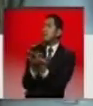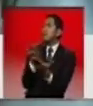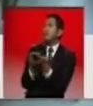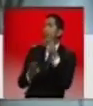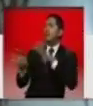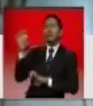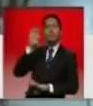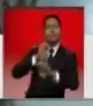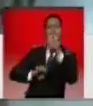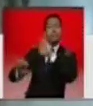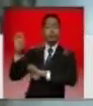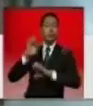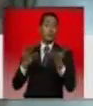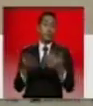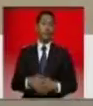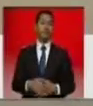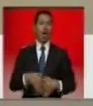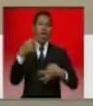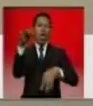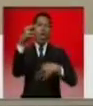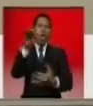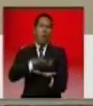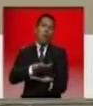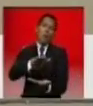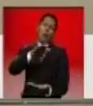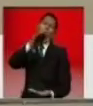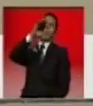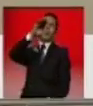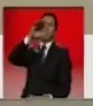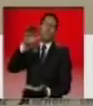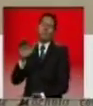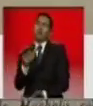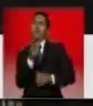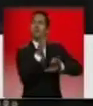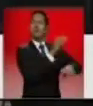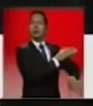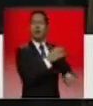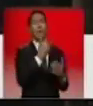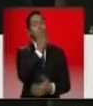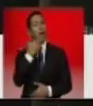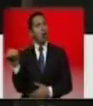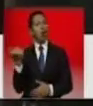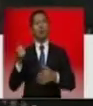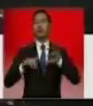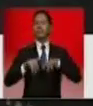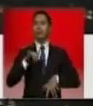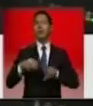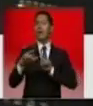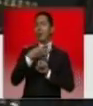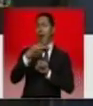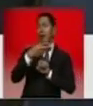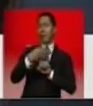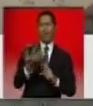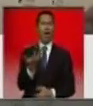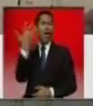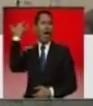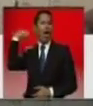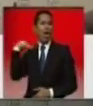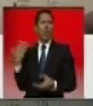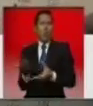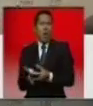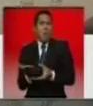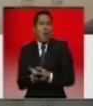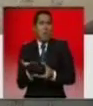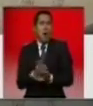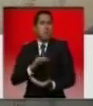es dejar de lado el papel, pues en los últimos 8 años la Contraloría recibió aproximadamente 3 millones de declaraciones patrimoniales juradas,